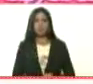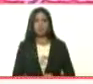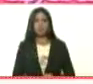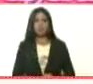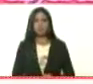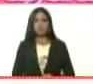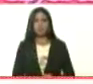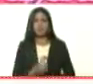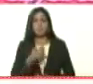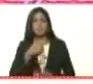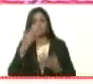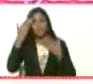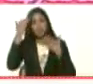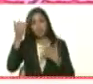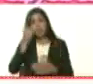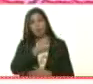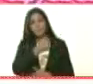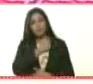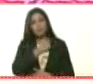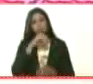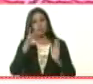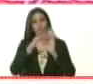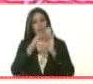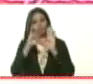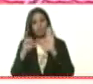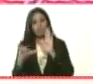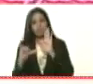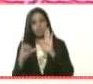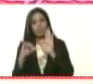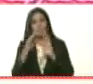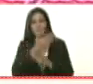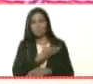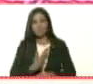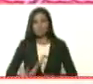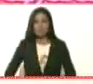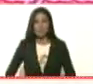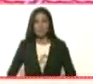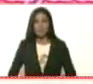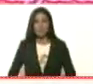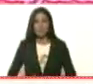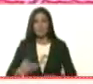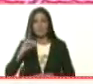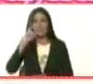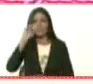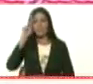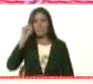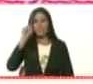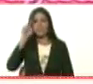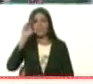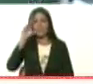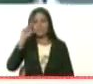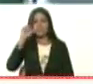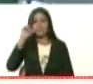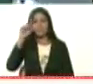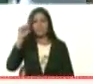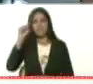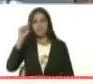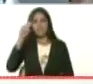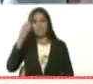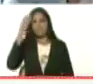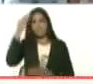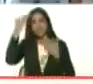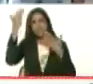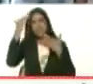Mi saludo al camarada constituyente y presidente del INCRET, Osvaldo Vera. Mira cómo